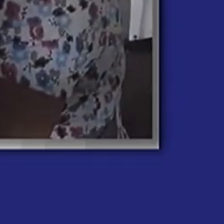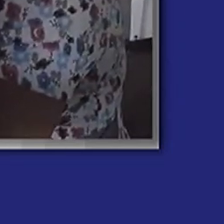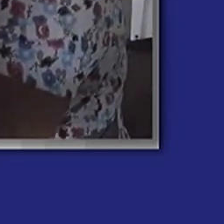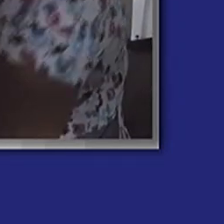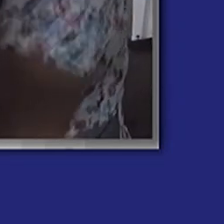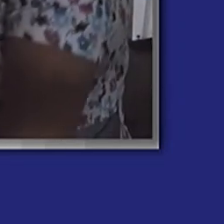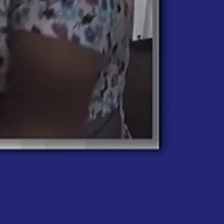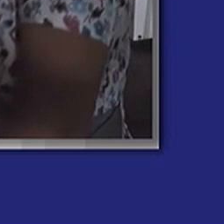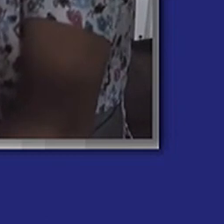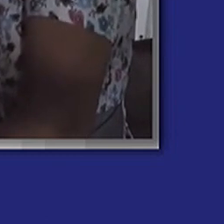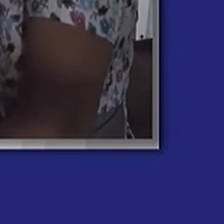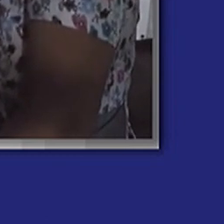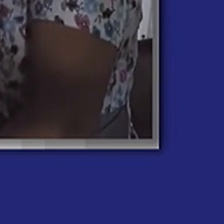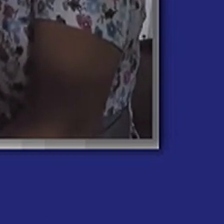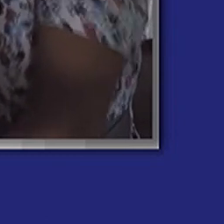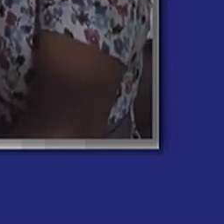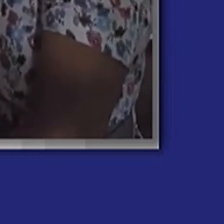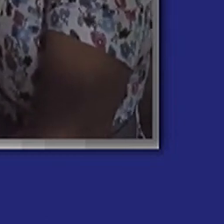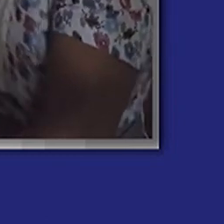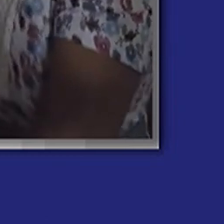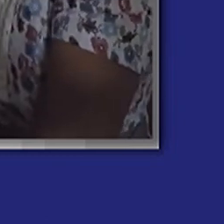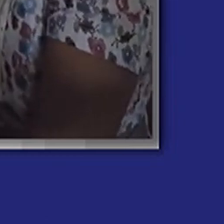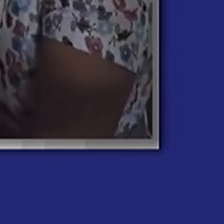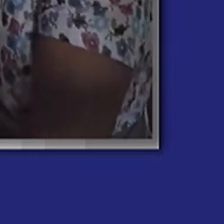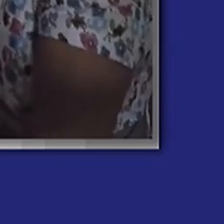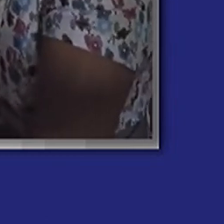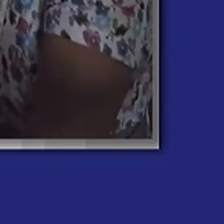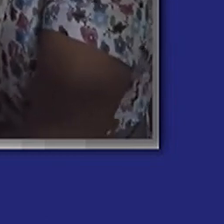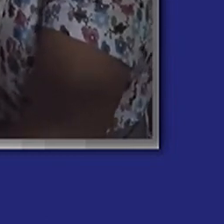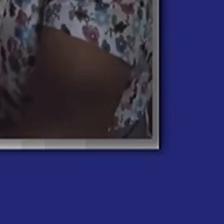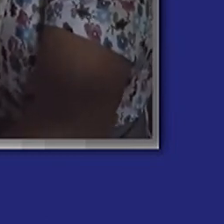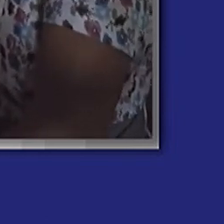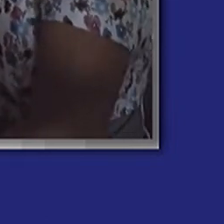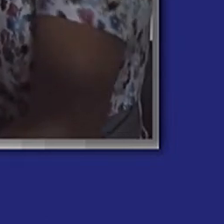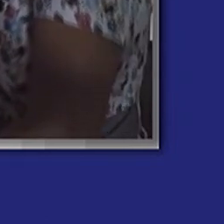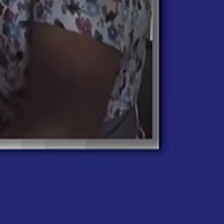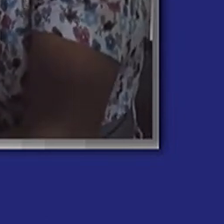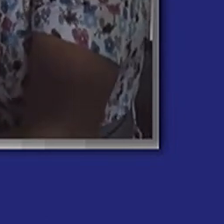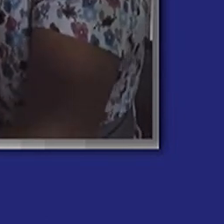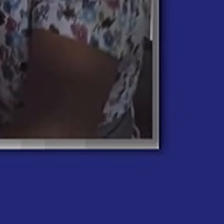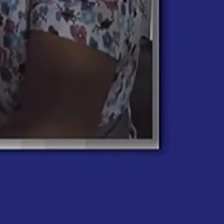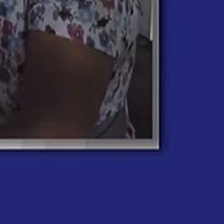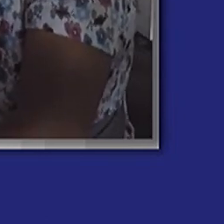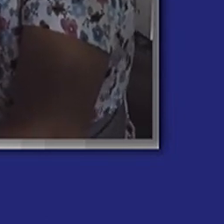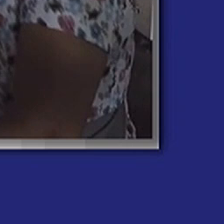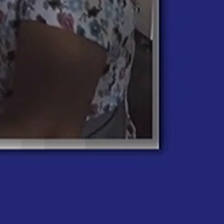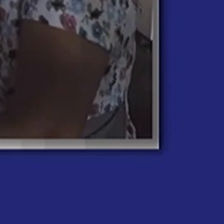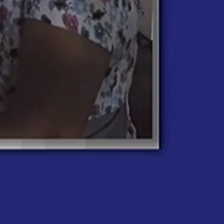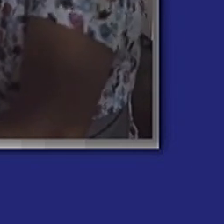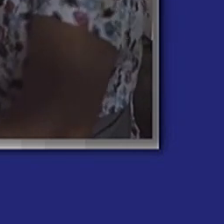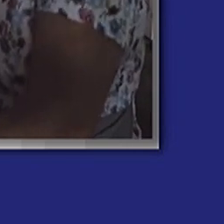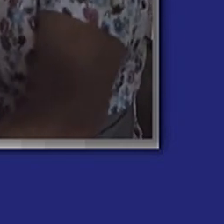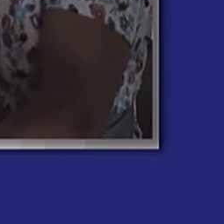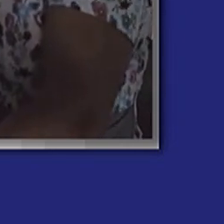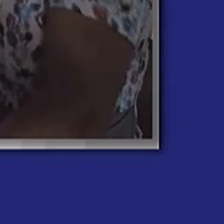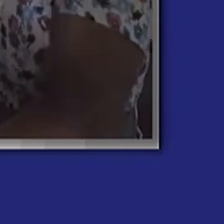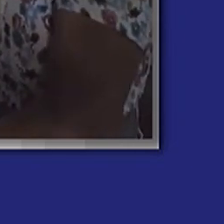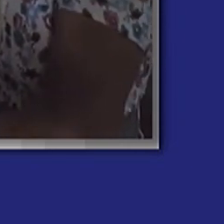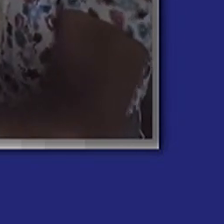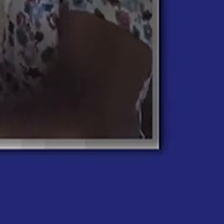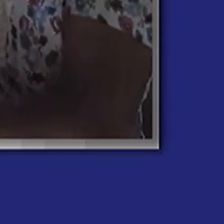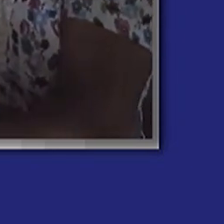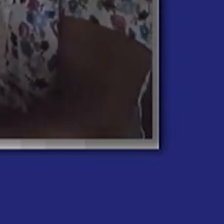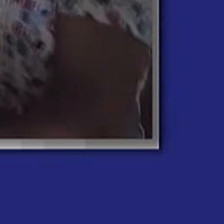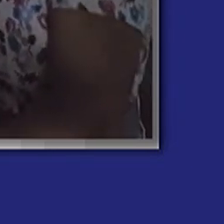del contratiempo, amorcito de mi vida, todo mi amor te lo di para que tú dispusieras lo que quisiera